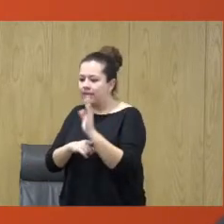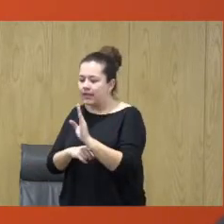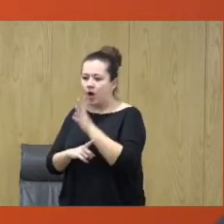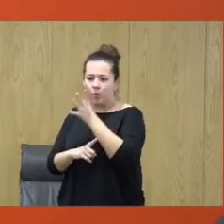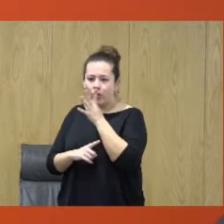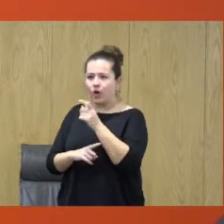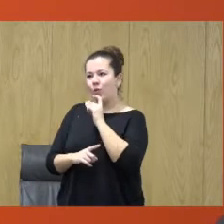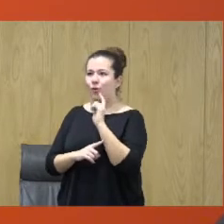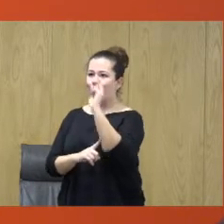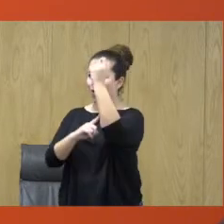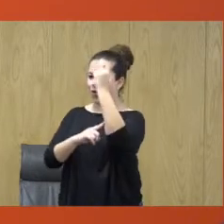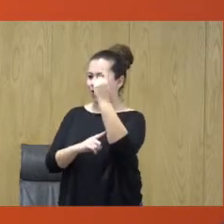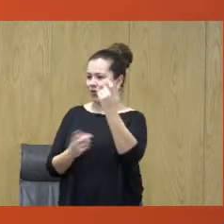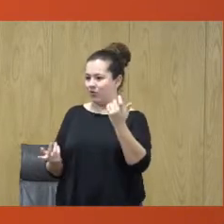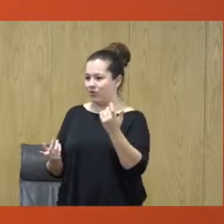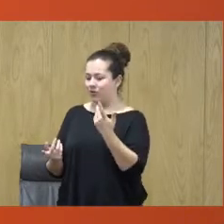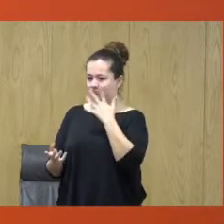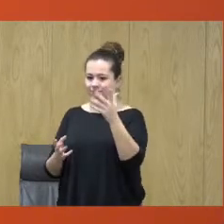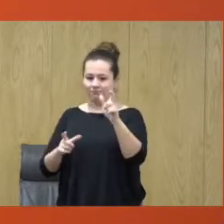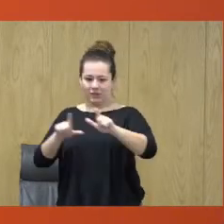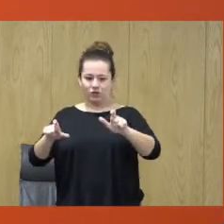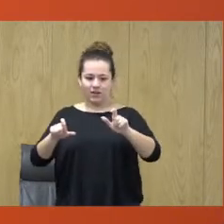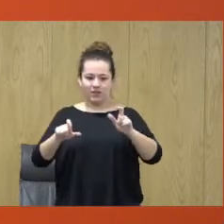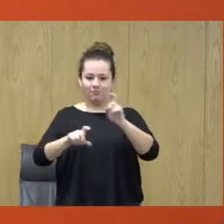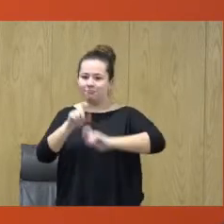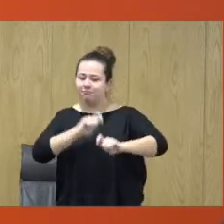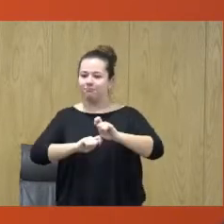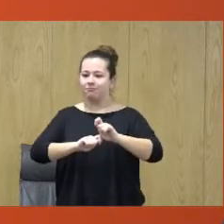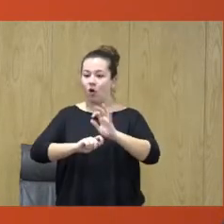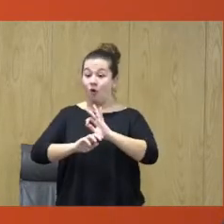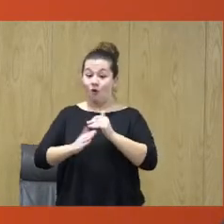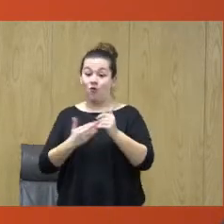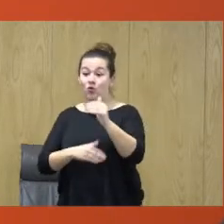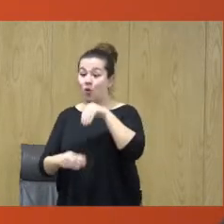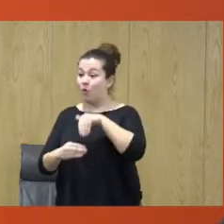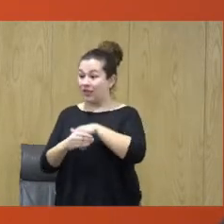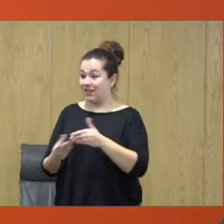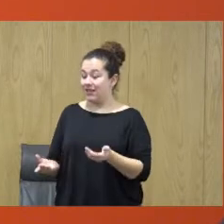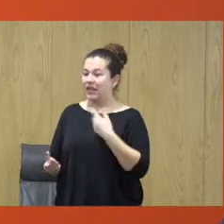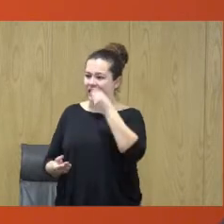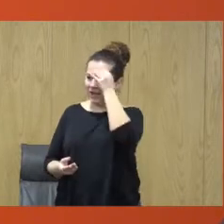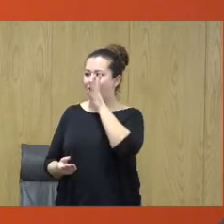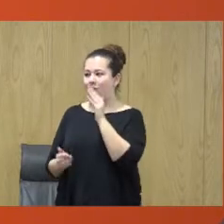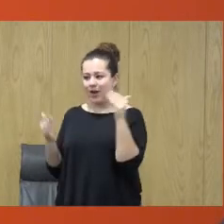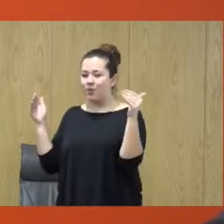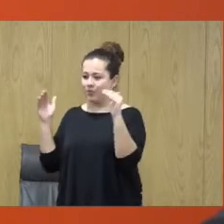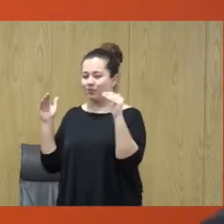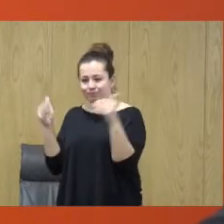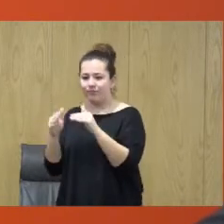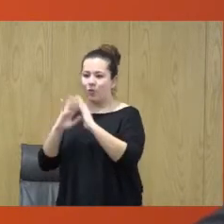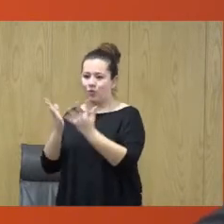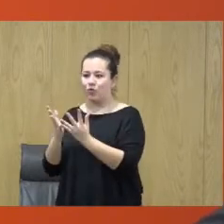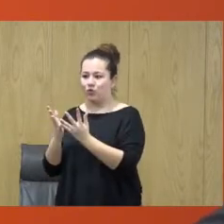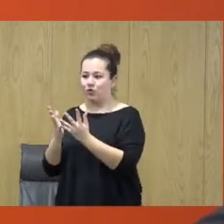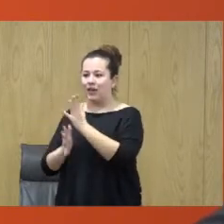como logro ante sus administrados, ante sus futuros votantes, creo que ahora recae en el mundo asociativo. Y